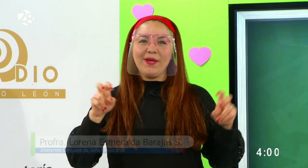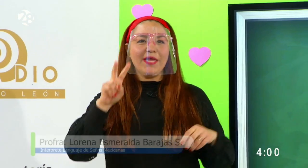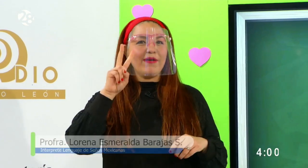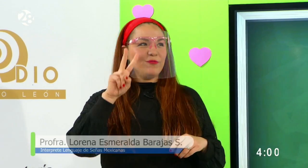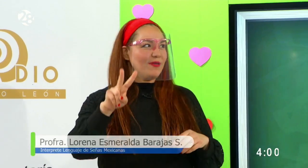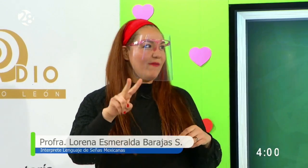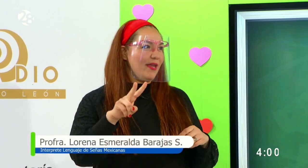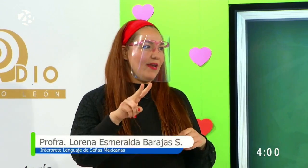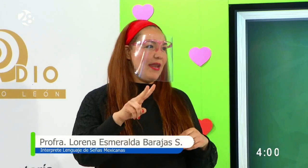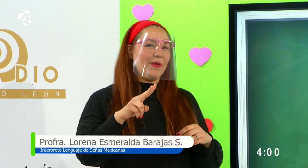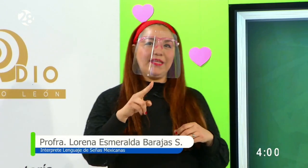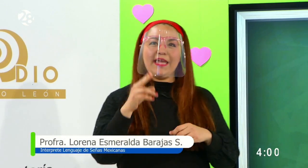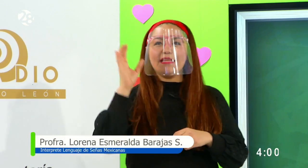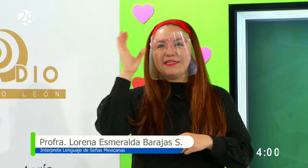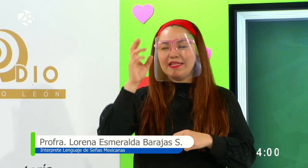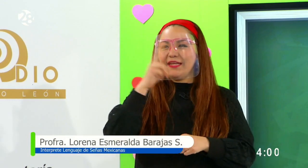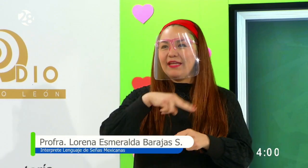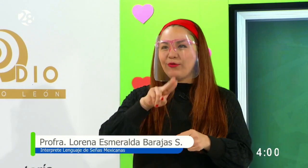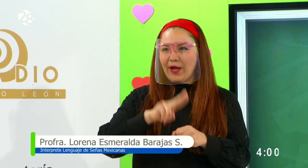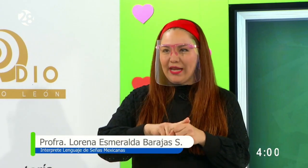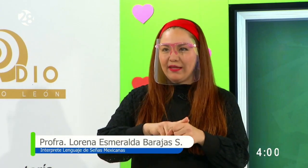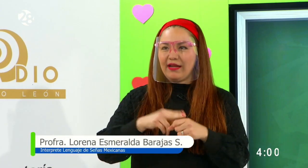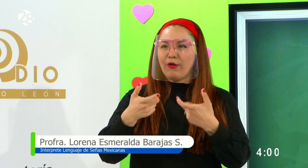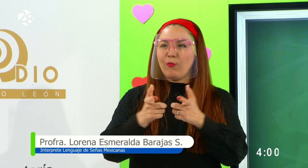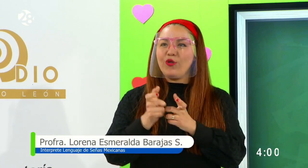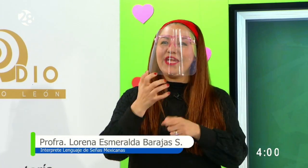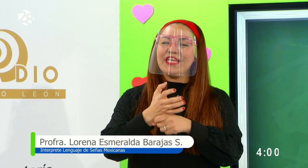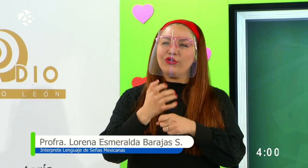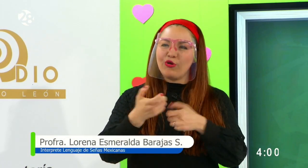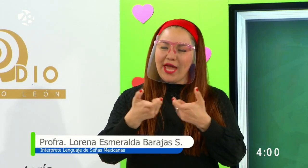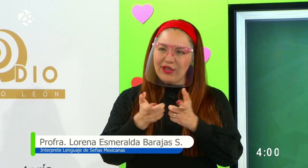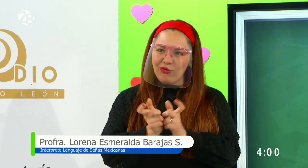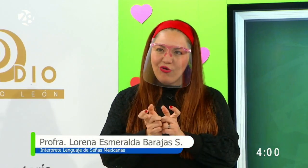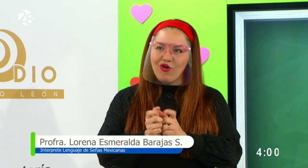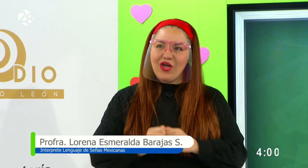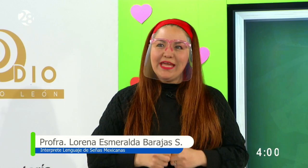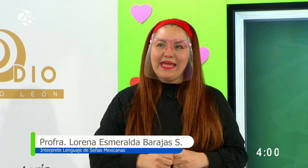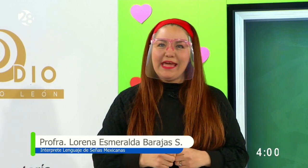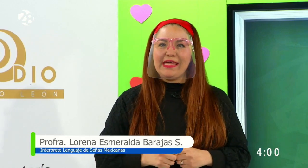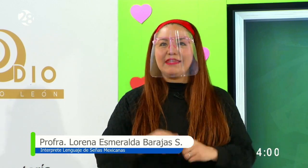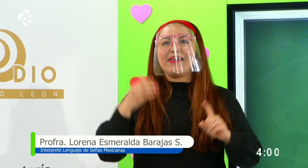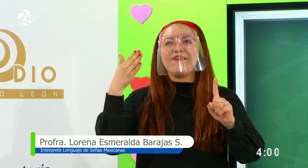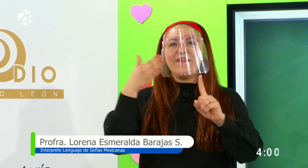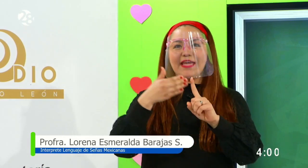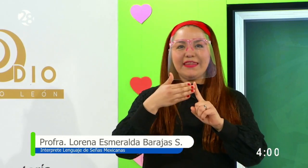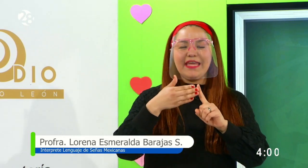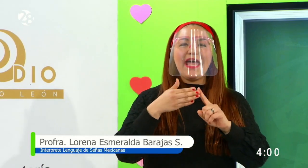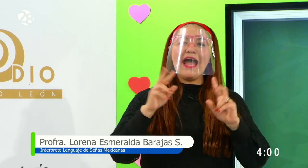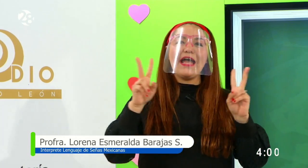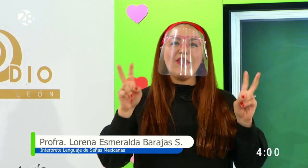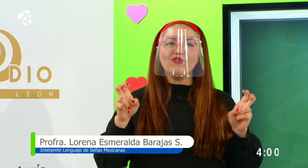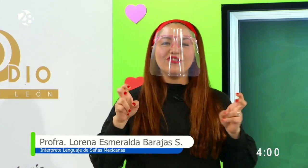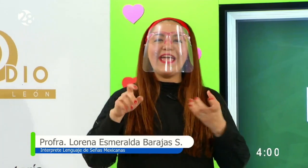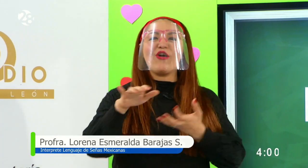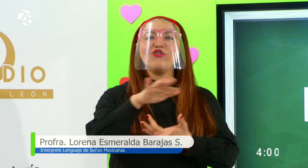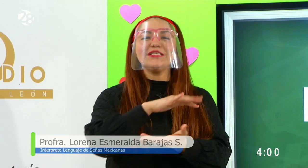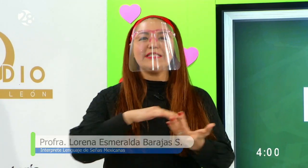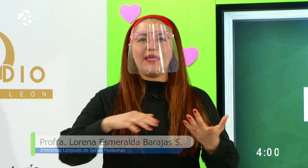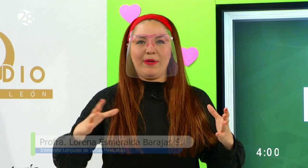el tema que vamos a ver en la materia de ciencias naturales en el grupo de quinto grado, que es referente a